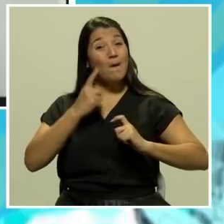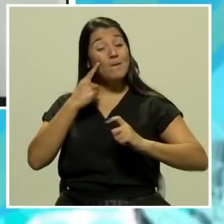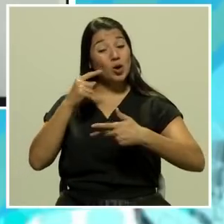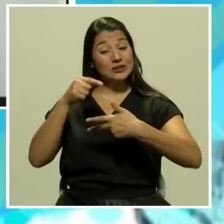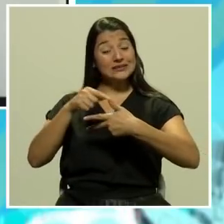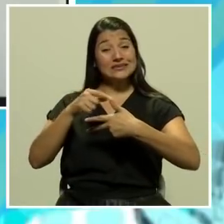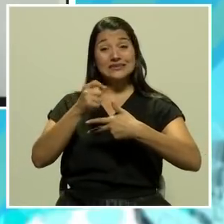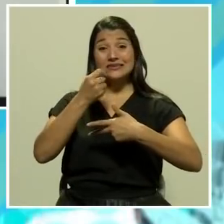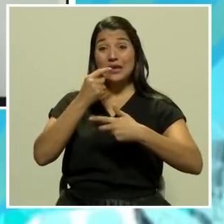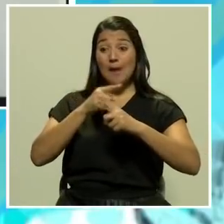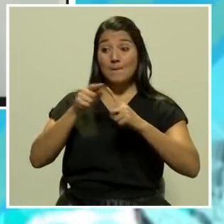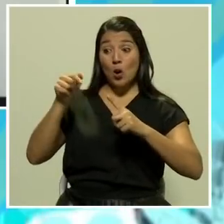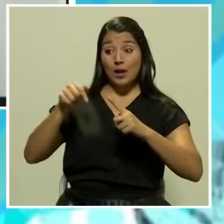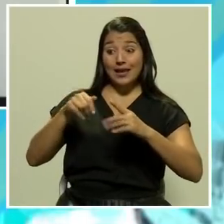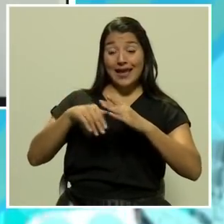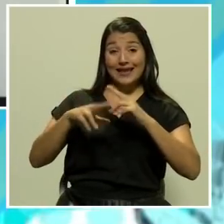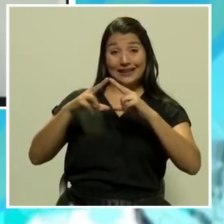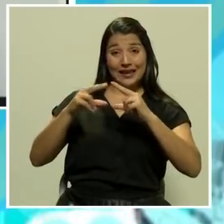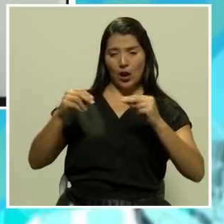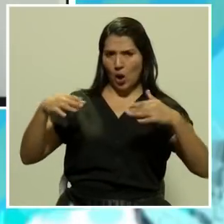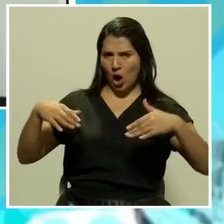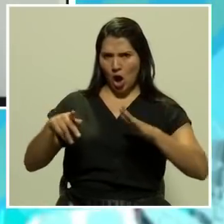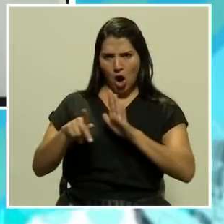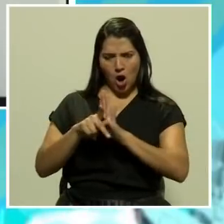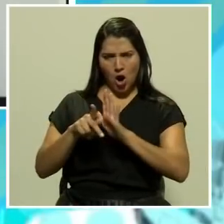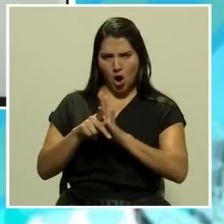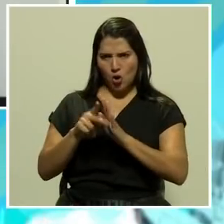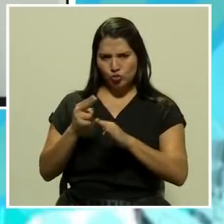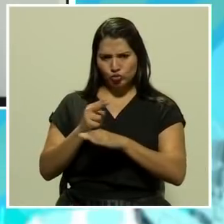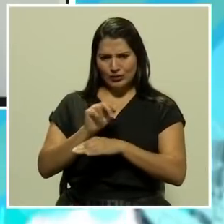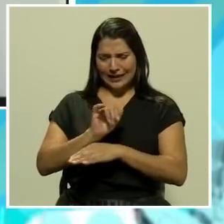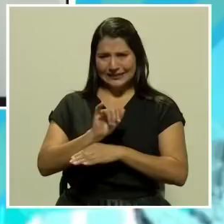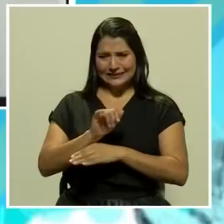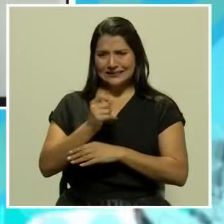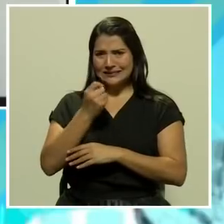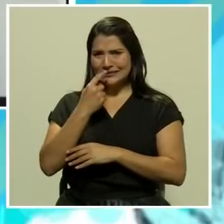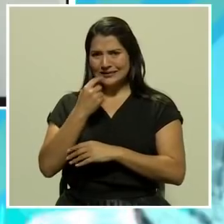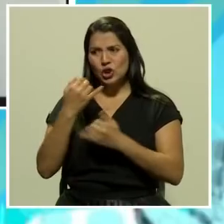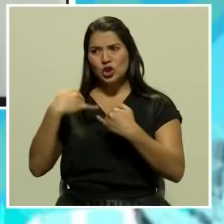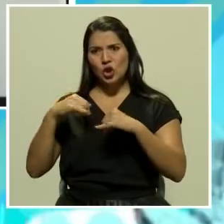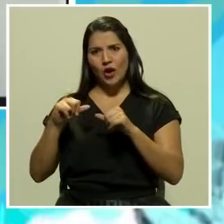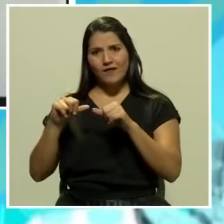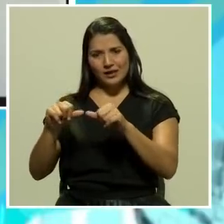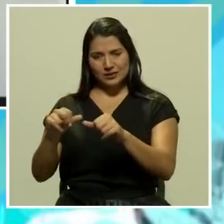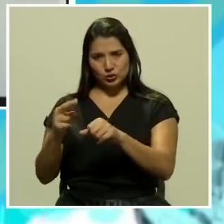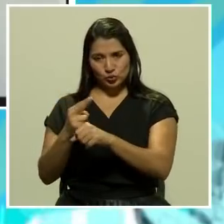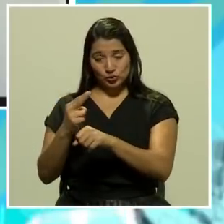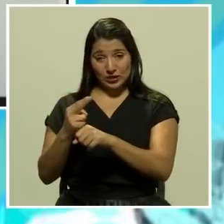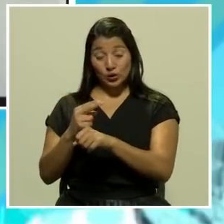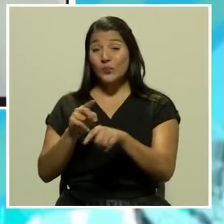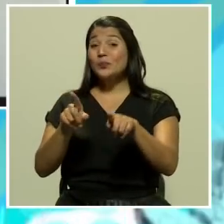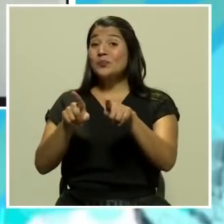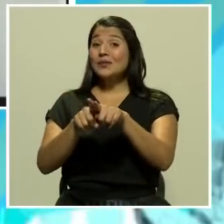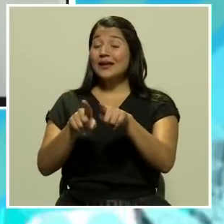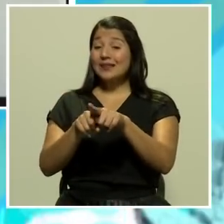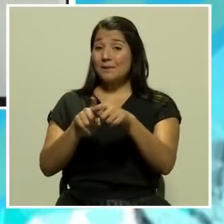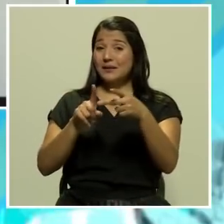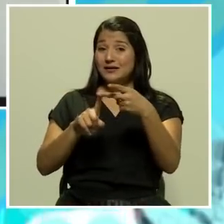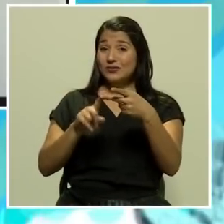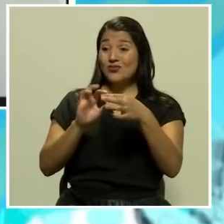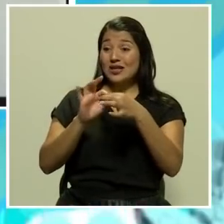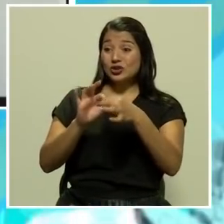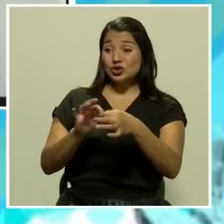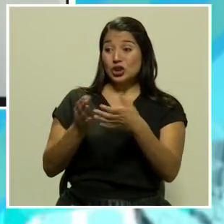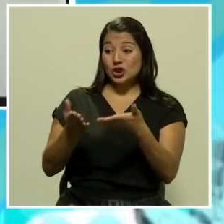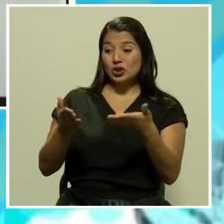los hospitales públicos, o sea, no se está utilizando lo que la ciencia está señalando. Y por otro lado, la parte de los equipos de